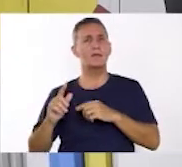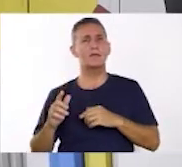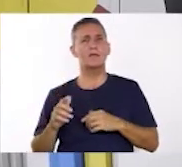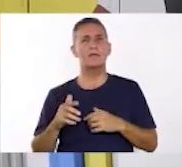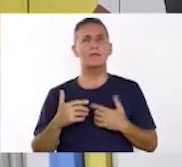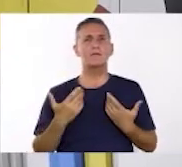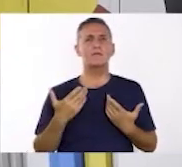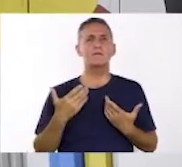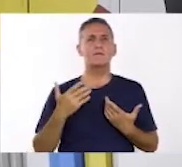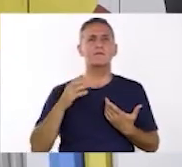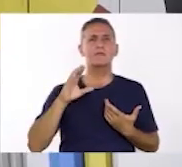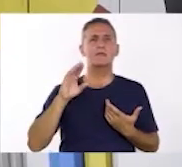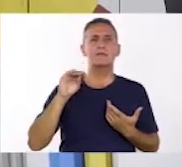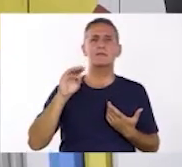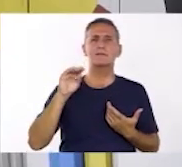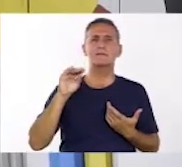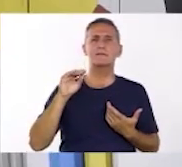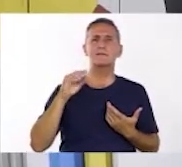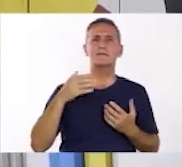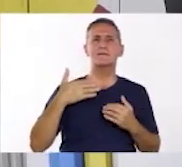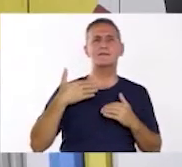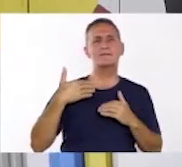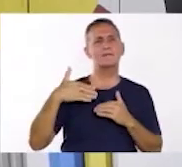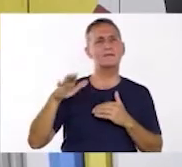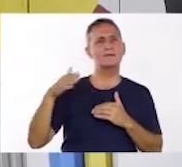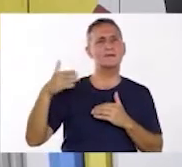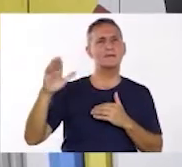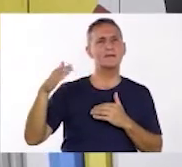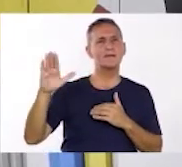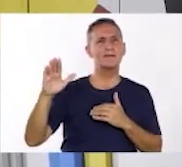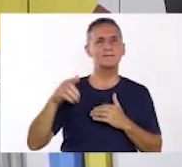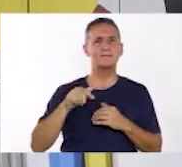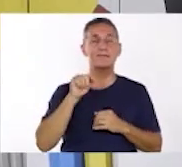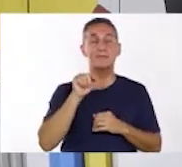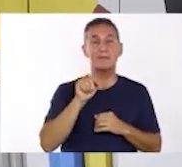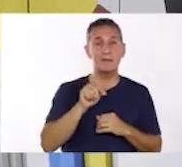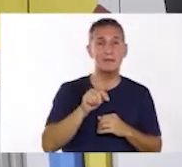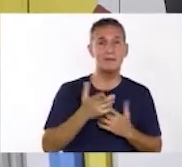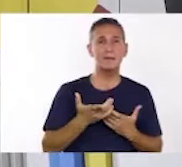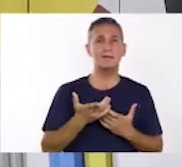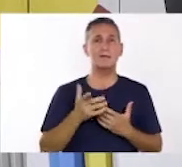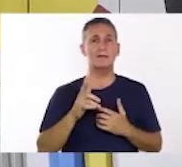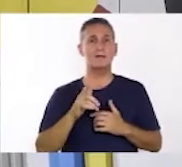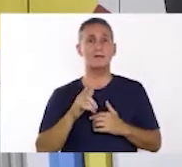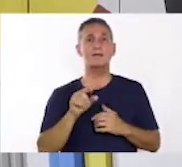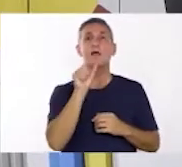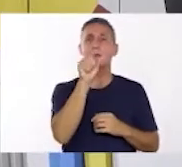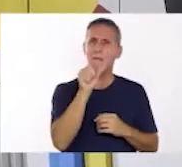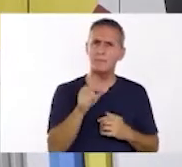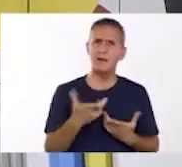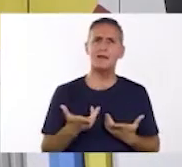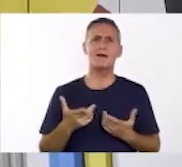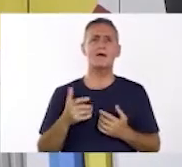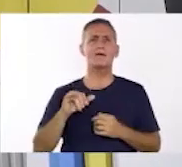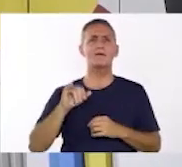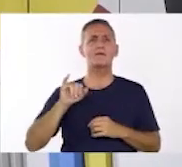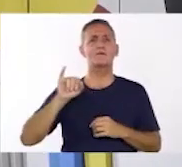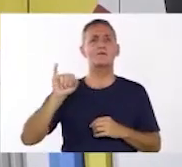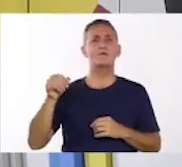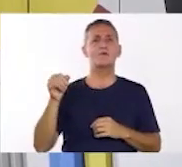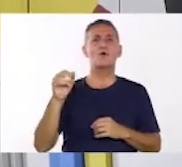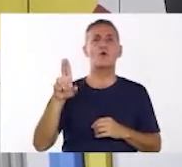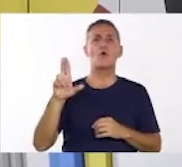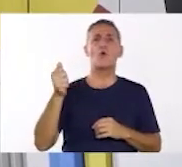y decires ajenos. Bien, estas son las palabras que Chabá